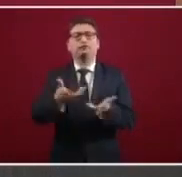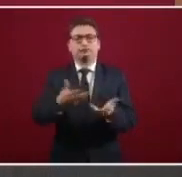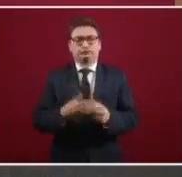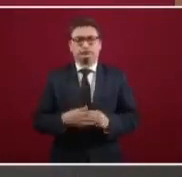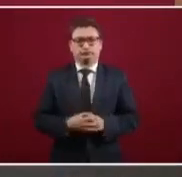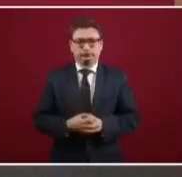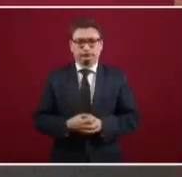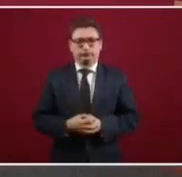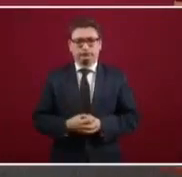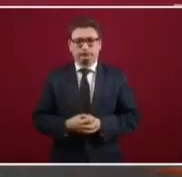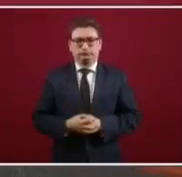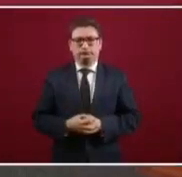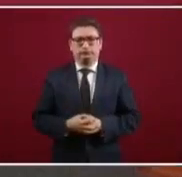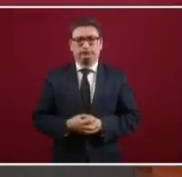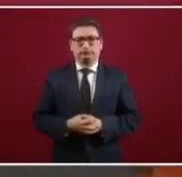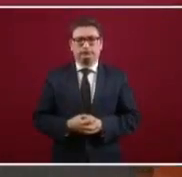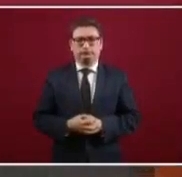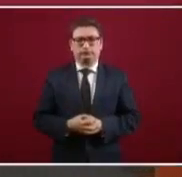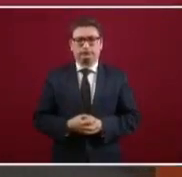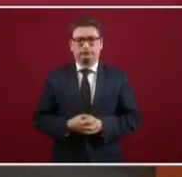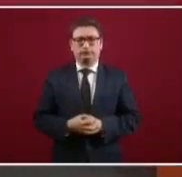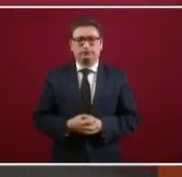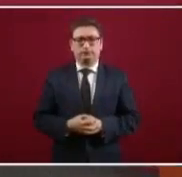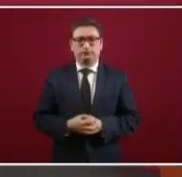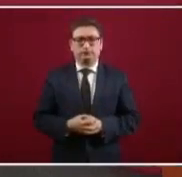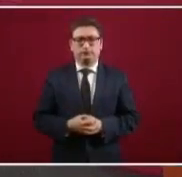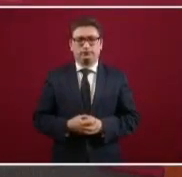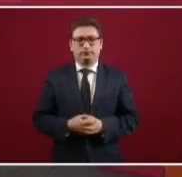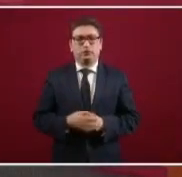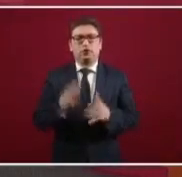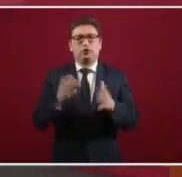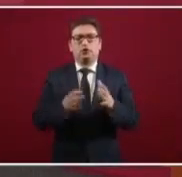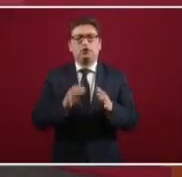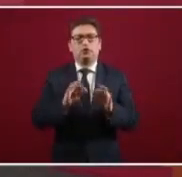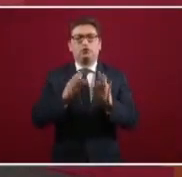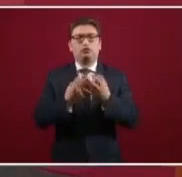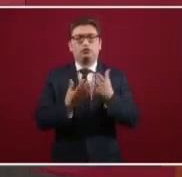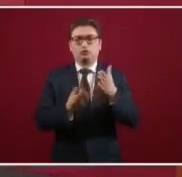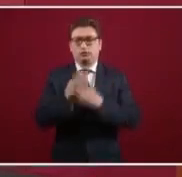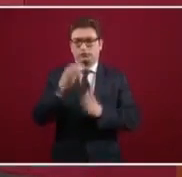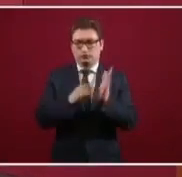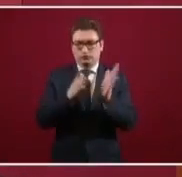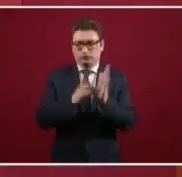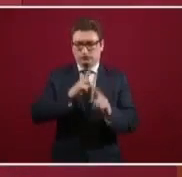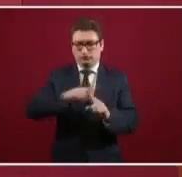este se va a aplicar una nueva metodología